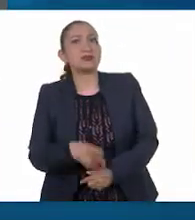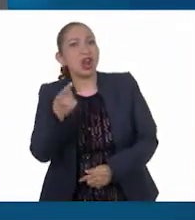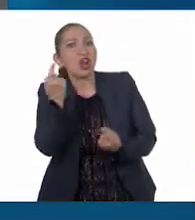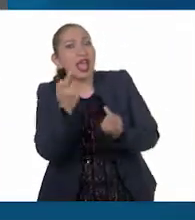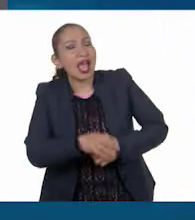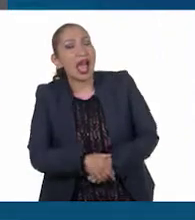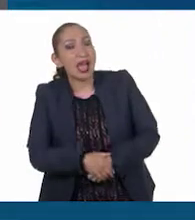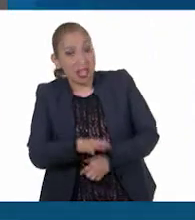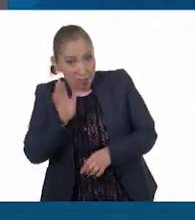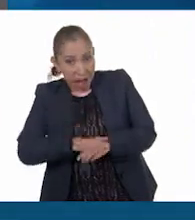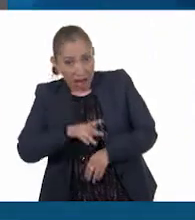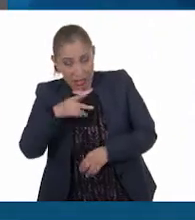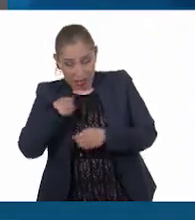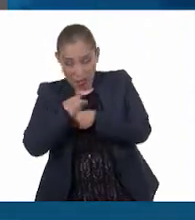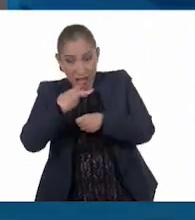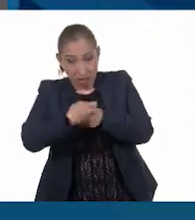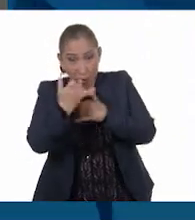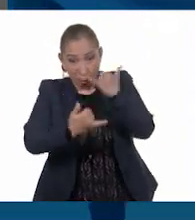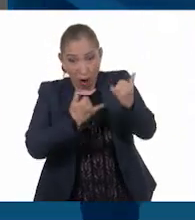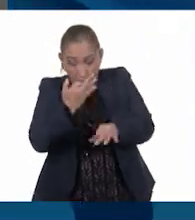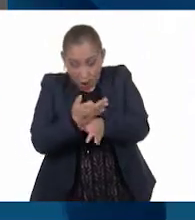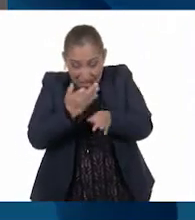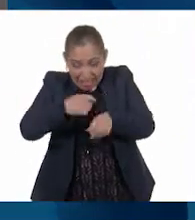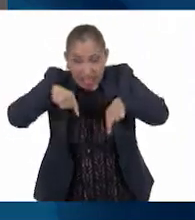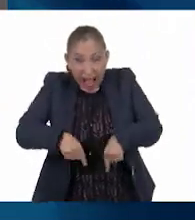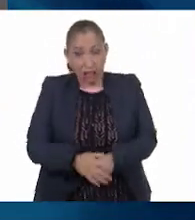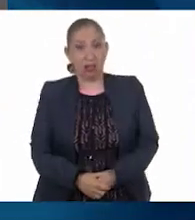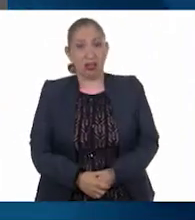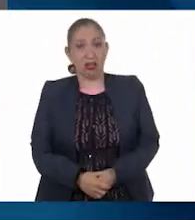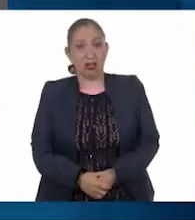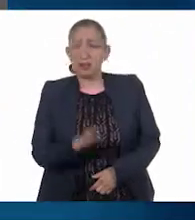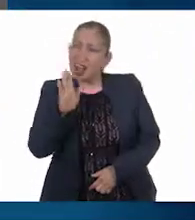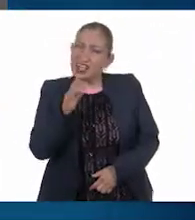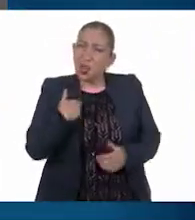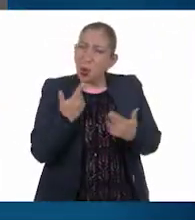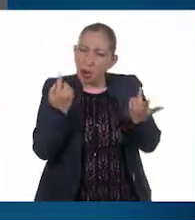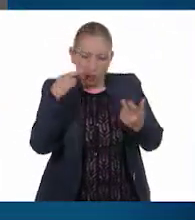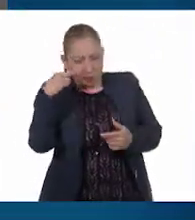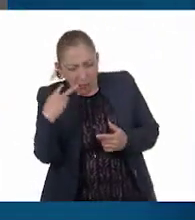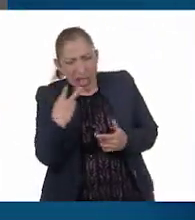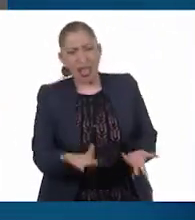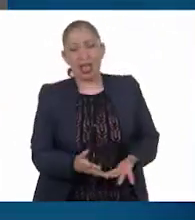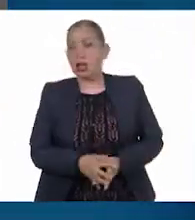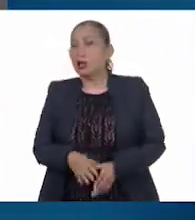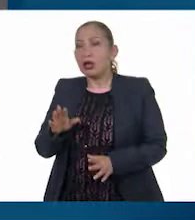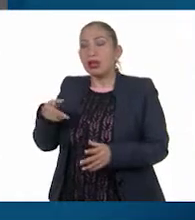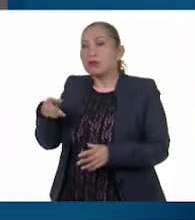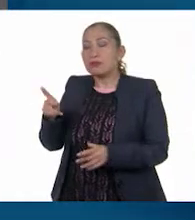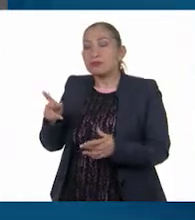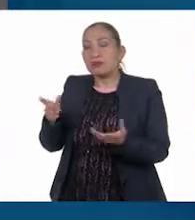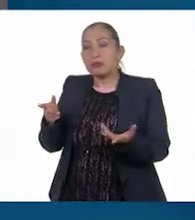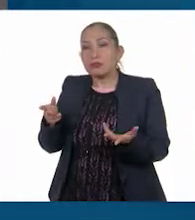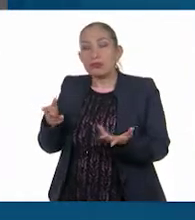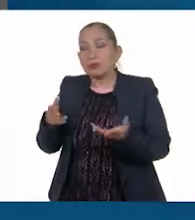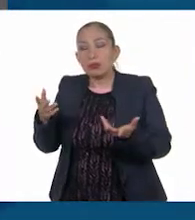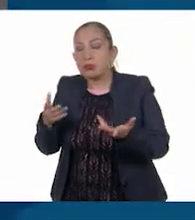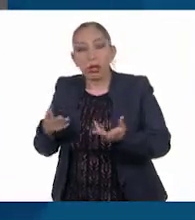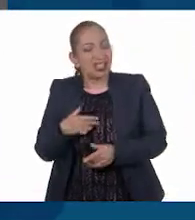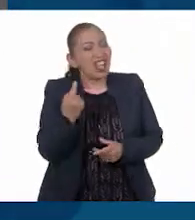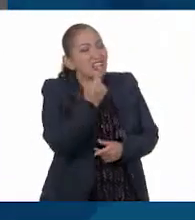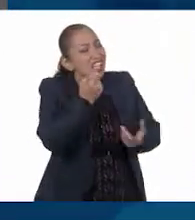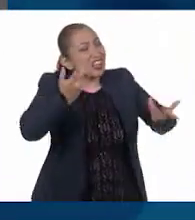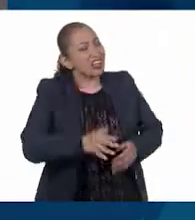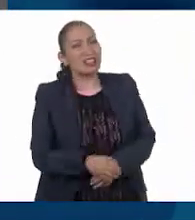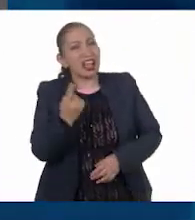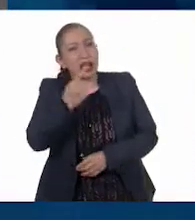qué? Encima de todo, ¿me estás invitando a jugar en este preciso momento? Es que parece que no estás viendo, Carola. Pero es que... ¿Pero es que qué? ¿Es